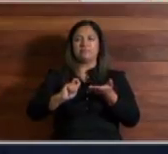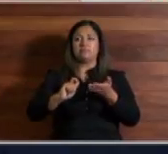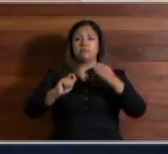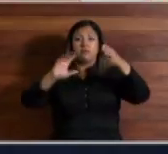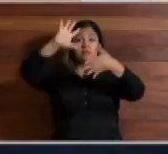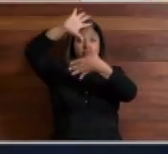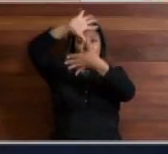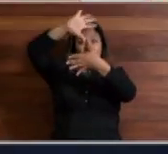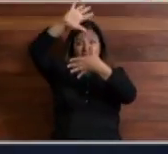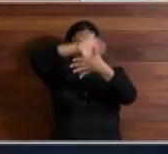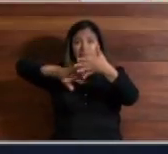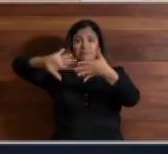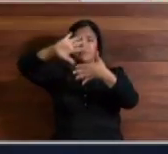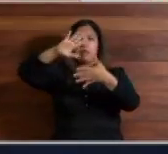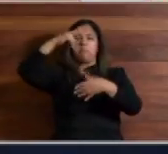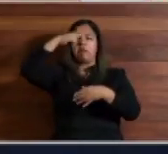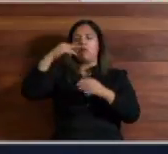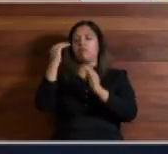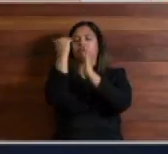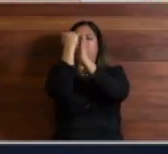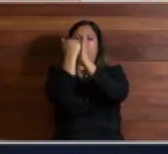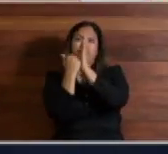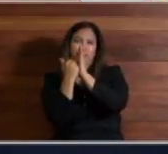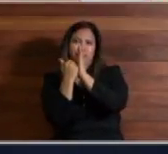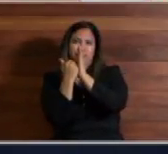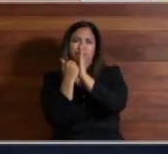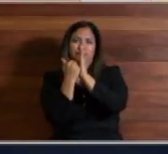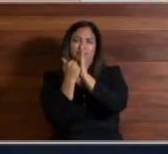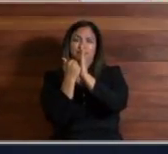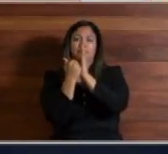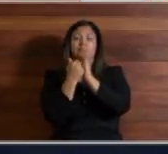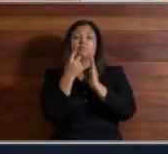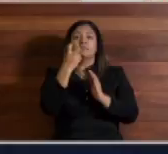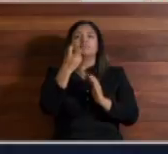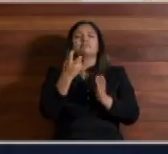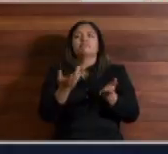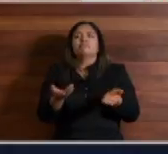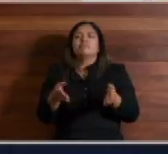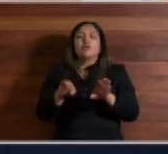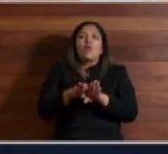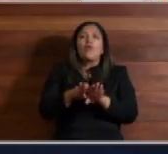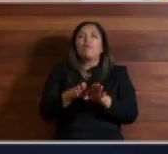Latina. Entonces, el presupuesto es inercial, sin margen de maniobra,